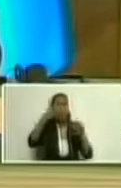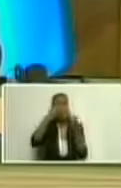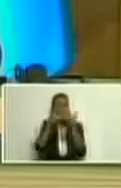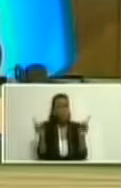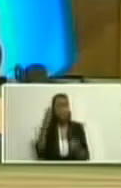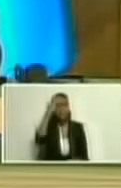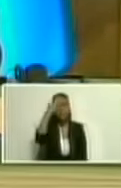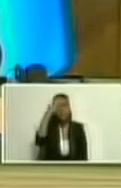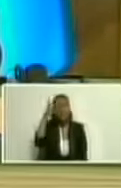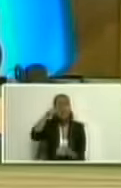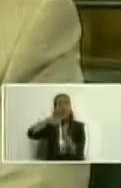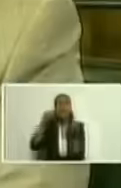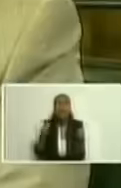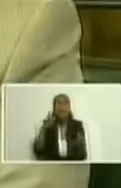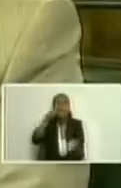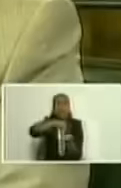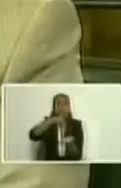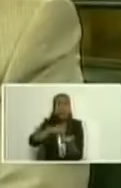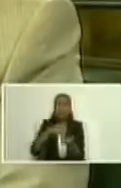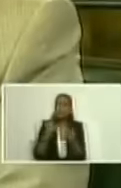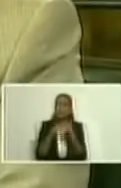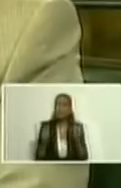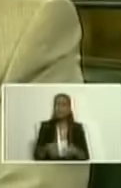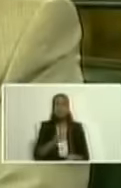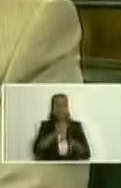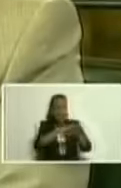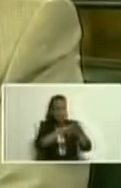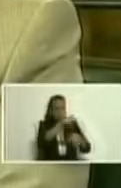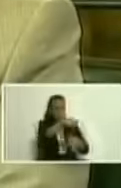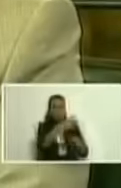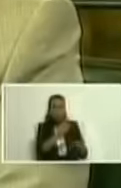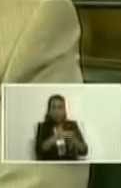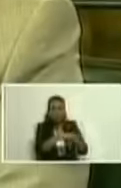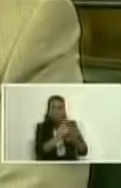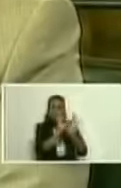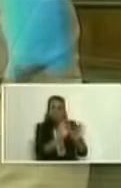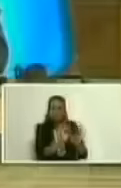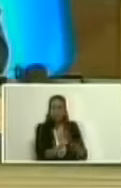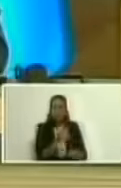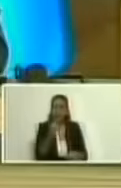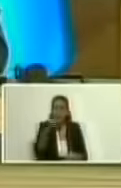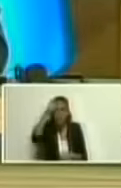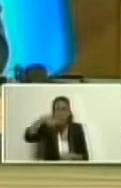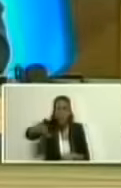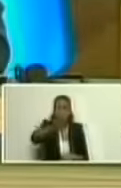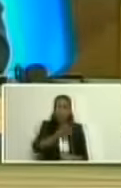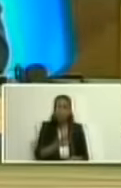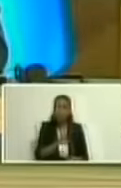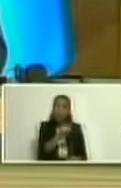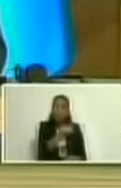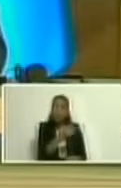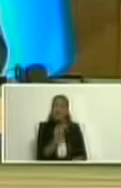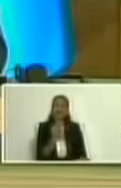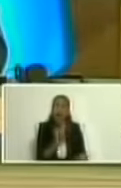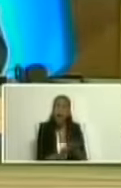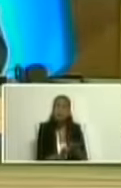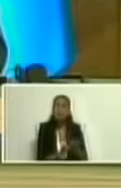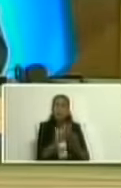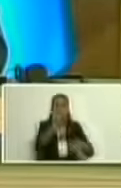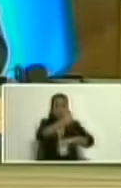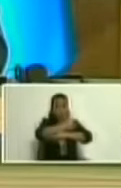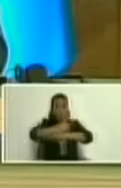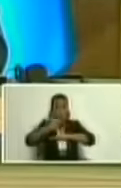democracia, la participación y la libertad. Tenga la seguridad. Así que agradezco mucho a usted, a su